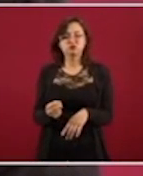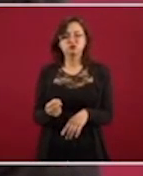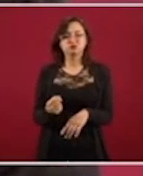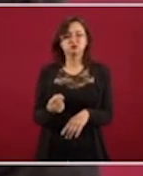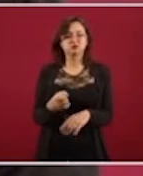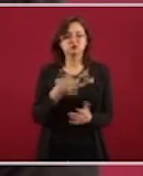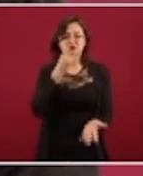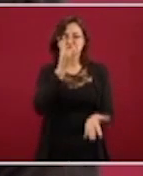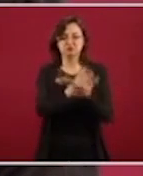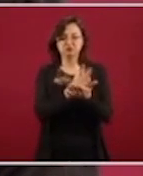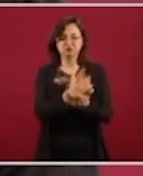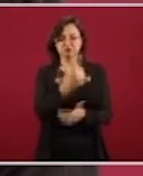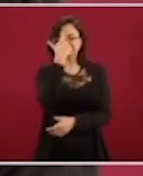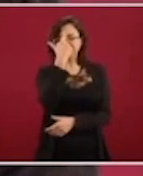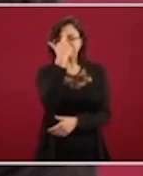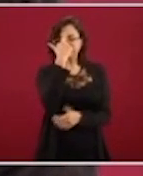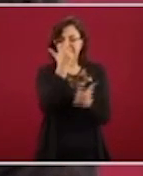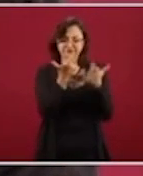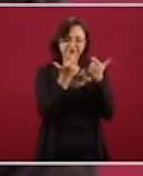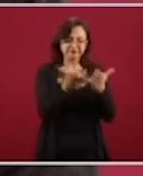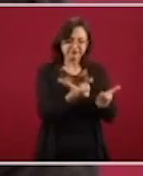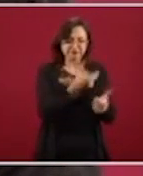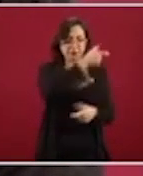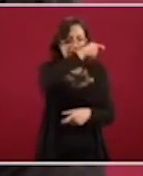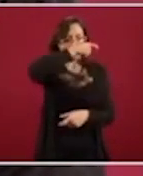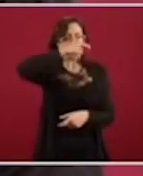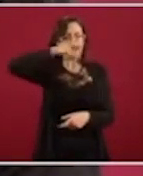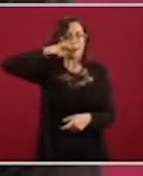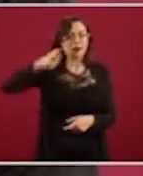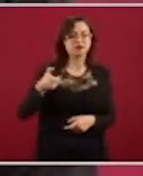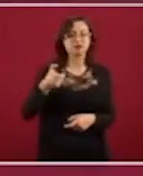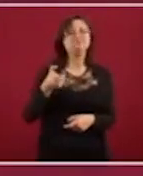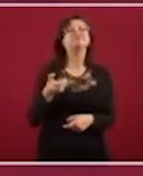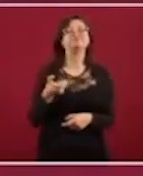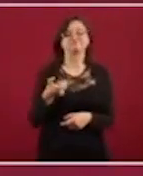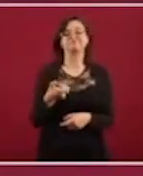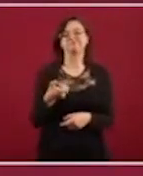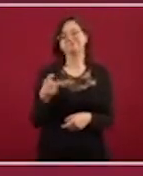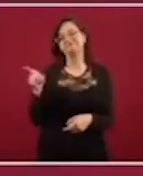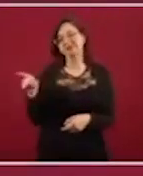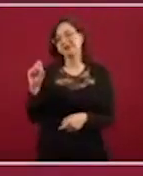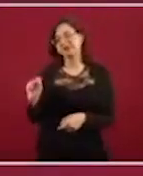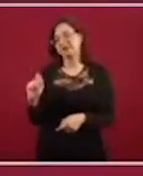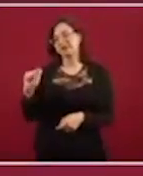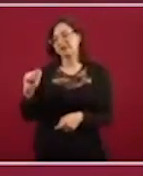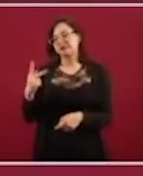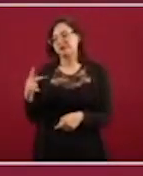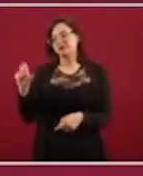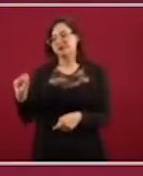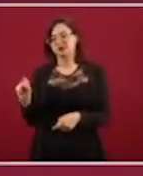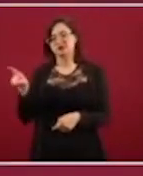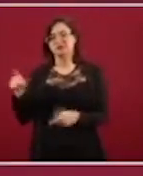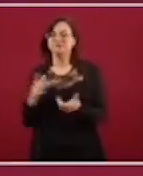el dinero, en el lucro, en lo material, pues entonces la Secretaría del Trabajo tiene que